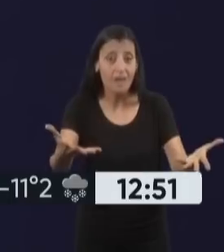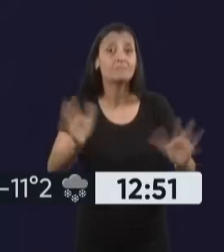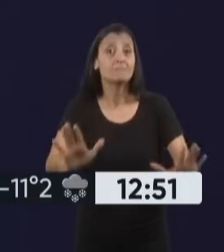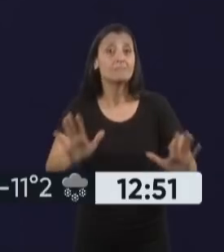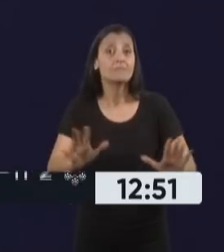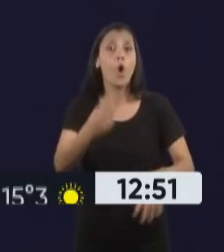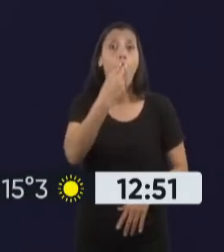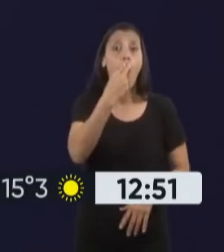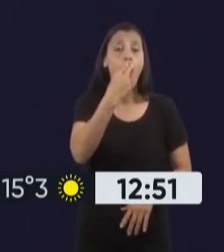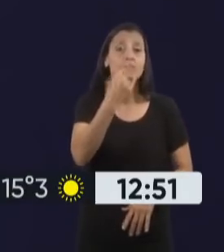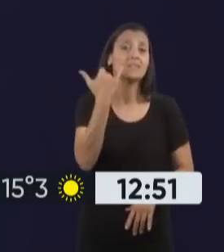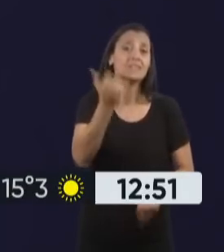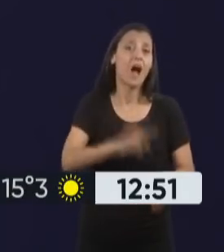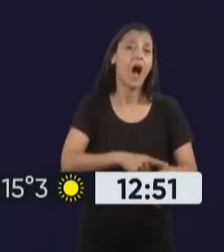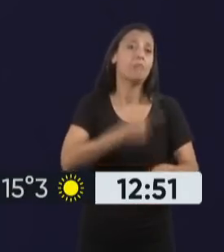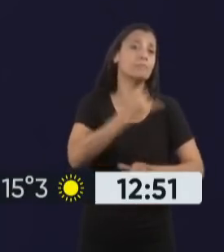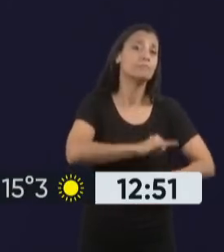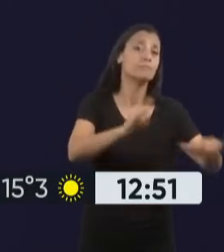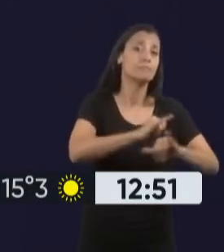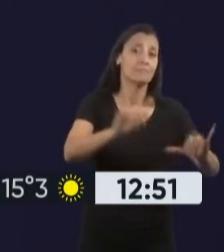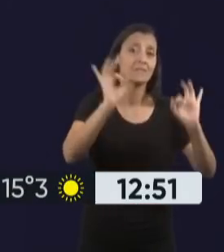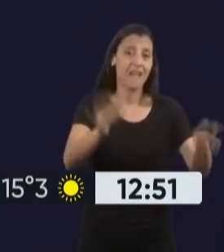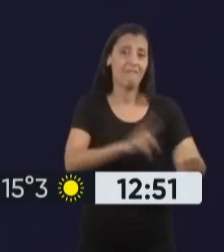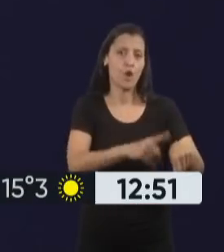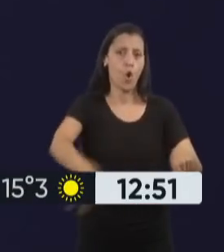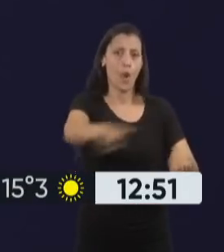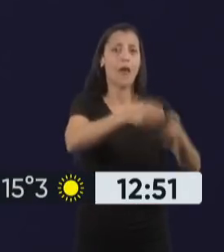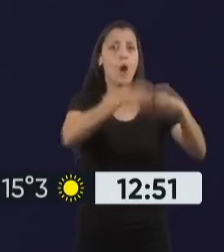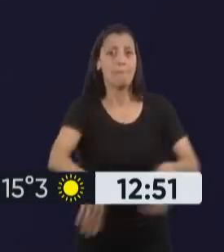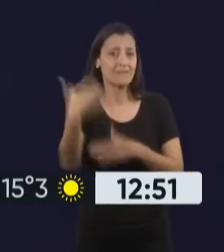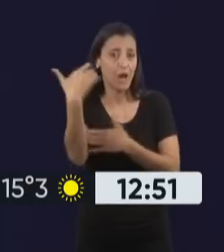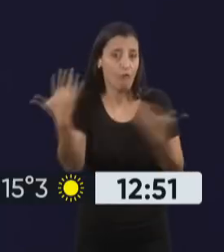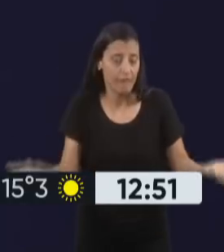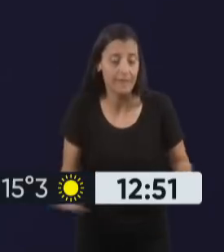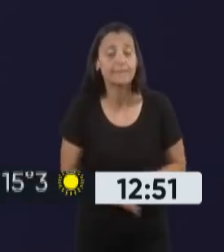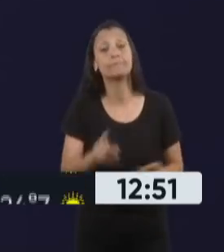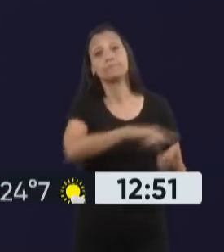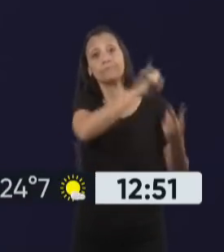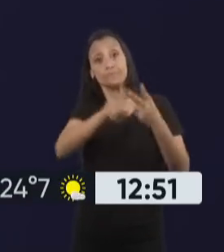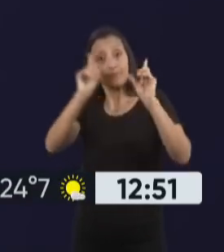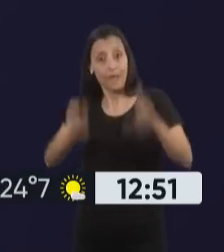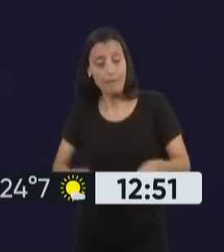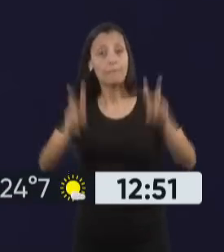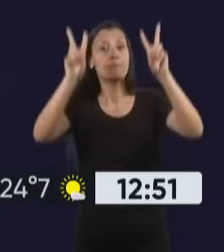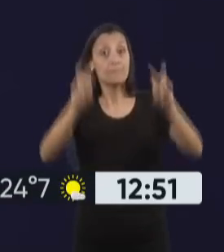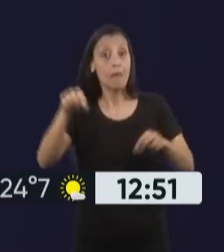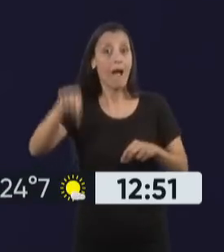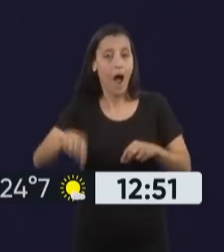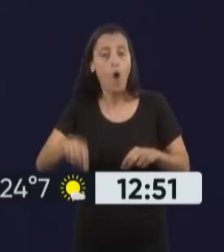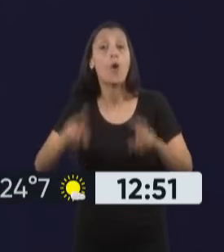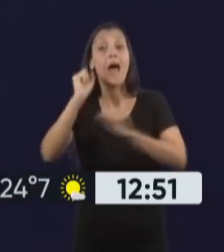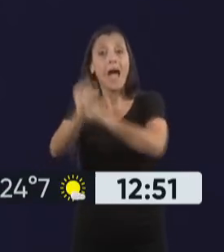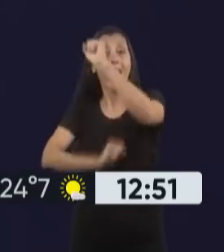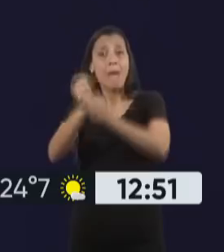11 que estoy anunciándolo en la conferencia. Bueno, en otro orden de cosas, en el marco del saneamiento de las